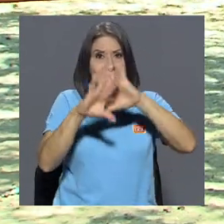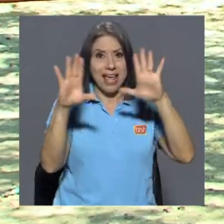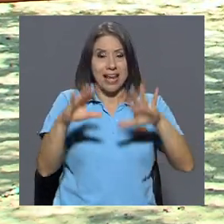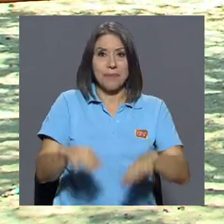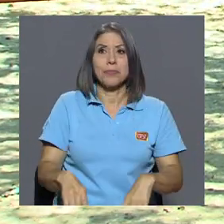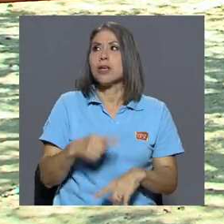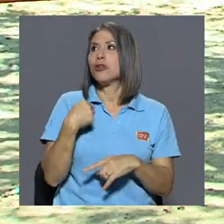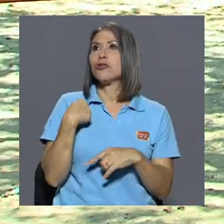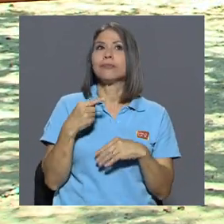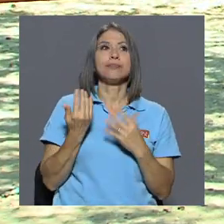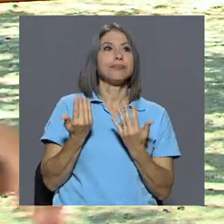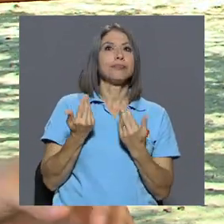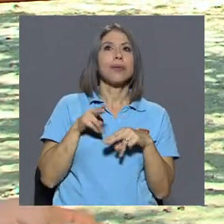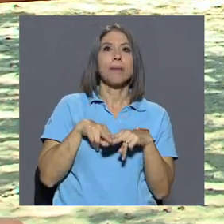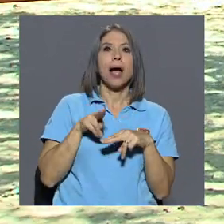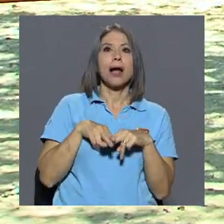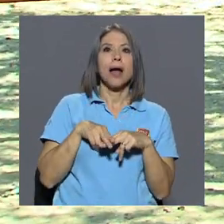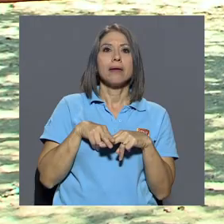banca.